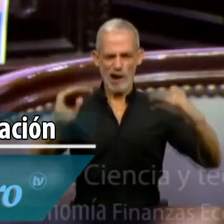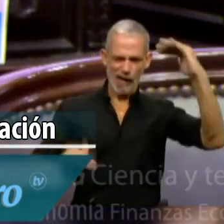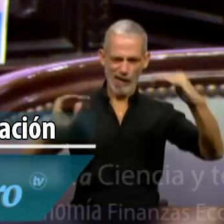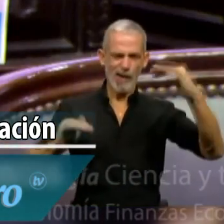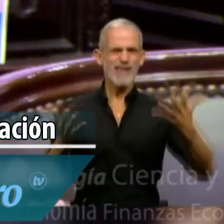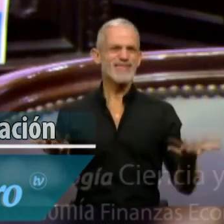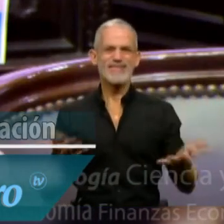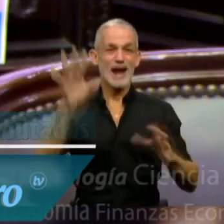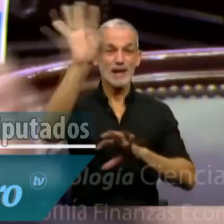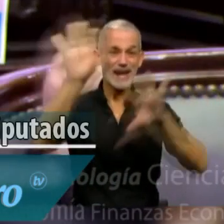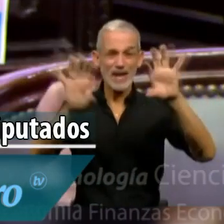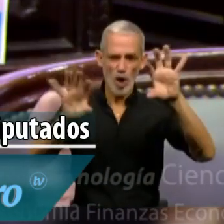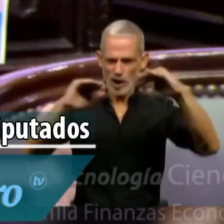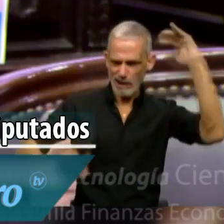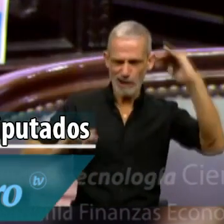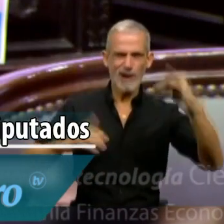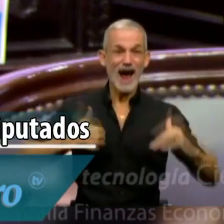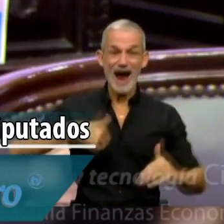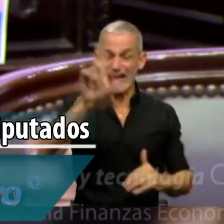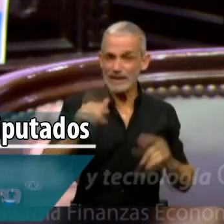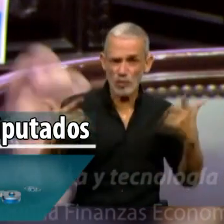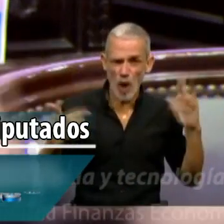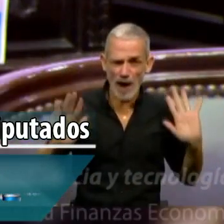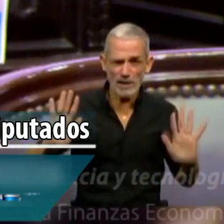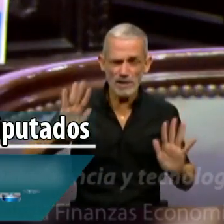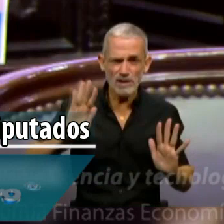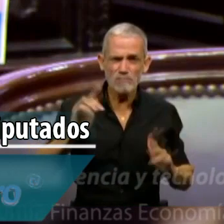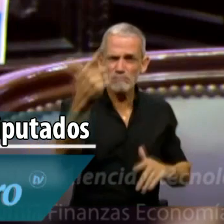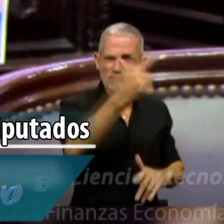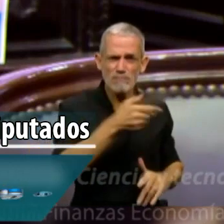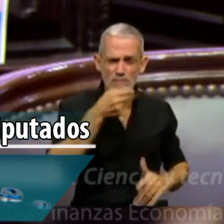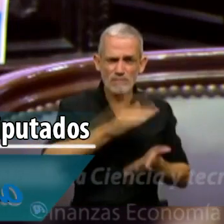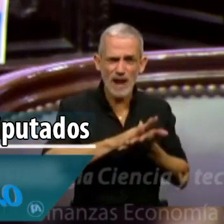descompensaciones regionales en una Argentina que no las tenía.